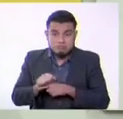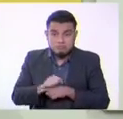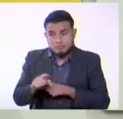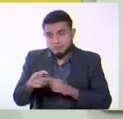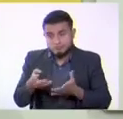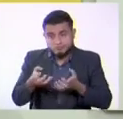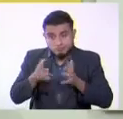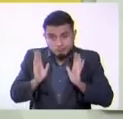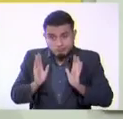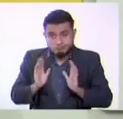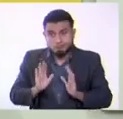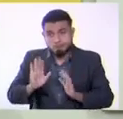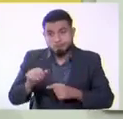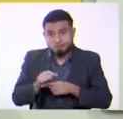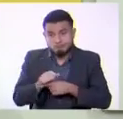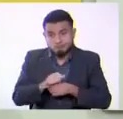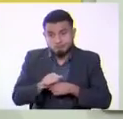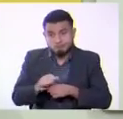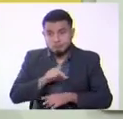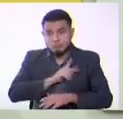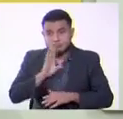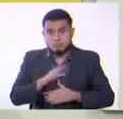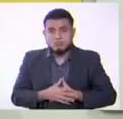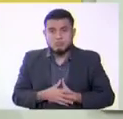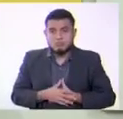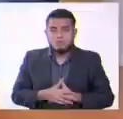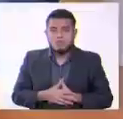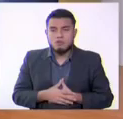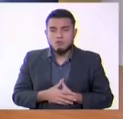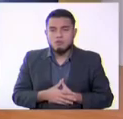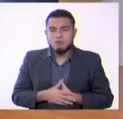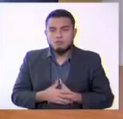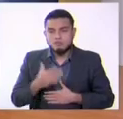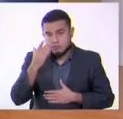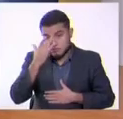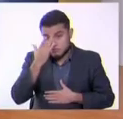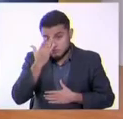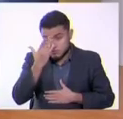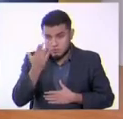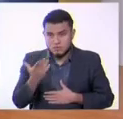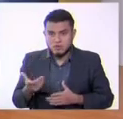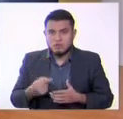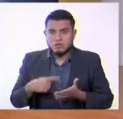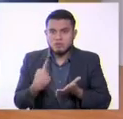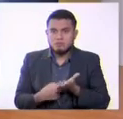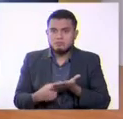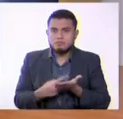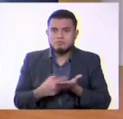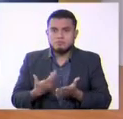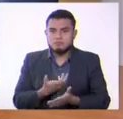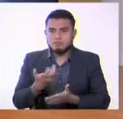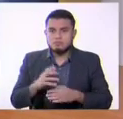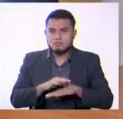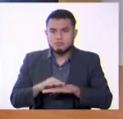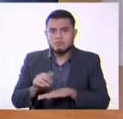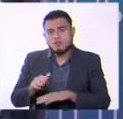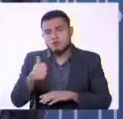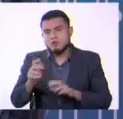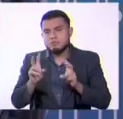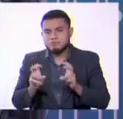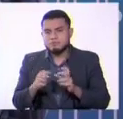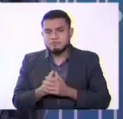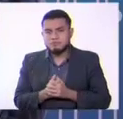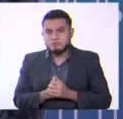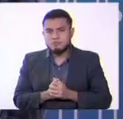tener en su ejercicio personal. Correcto. Esa parte de los conflictos nos llevan a otra situación y